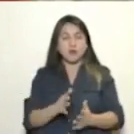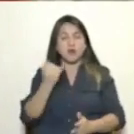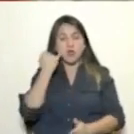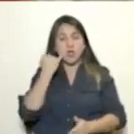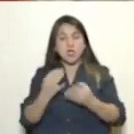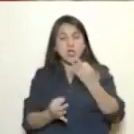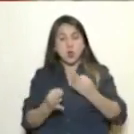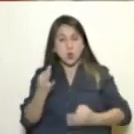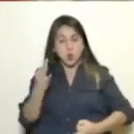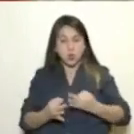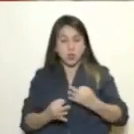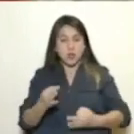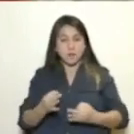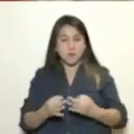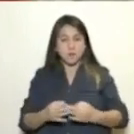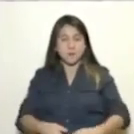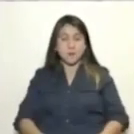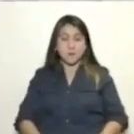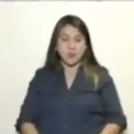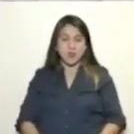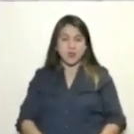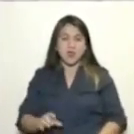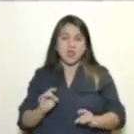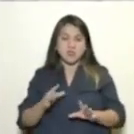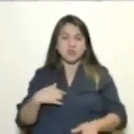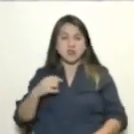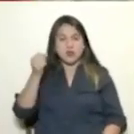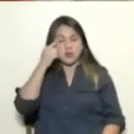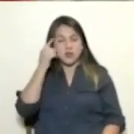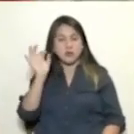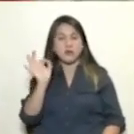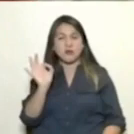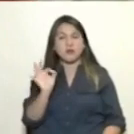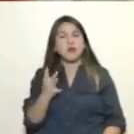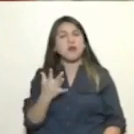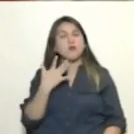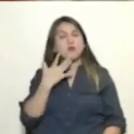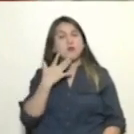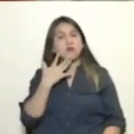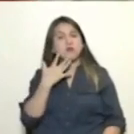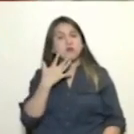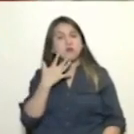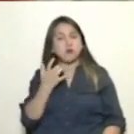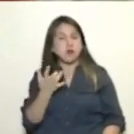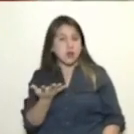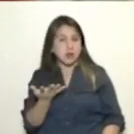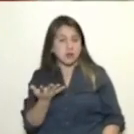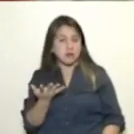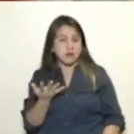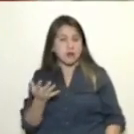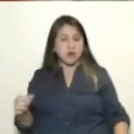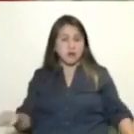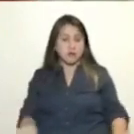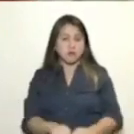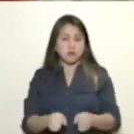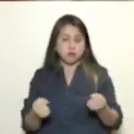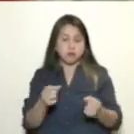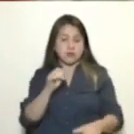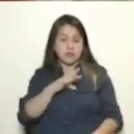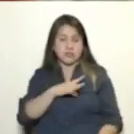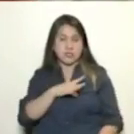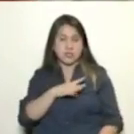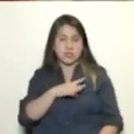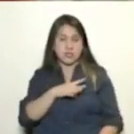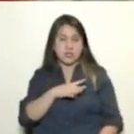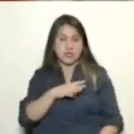injusta y mezquina. Así yo lo entiendo perfectamente. Pero, a ver, ¿por qué pasa, se produce esta fractura en Chile, estoy